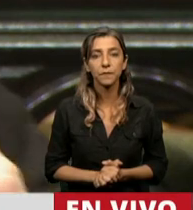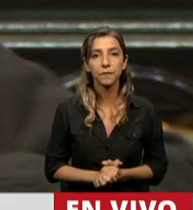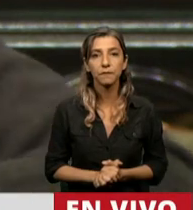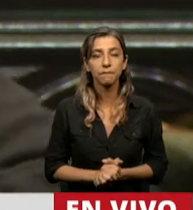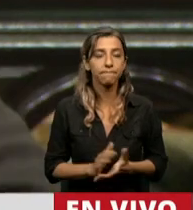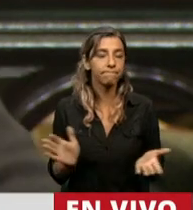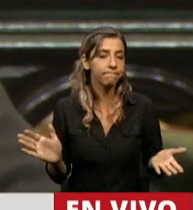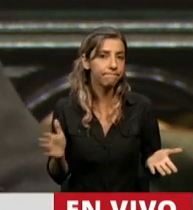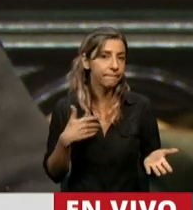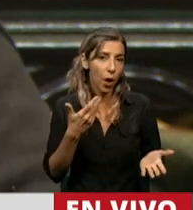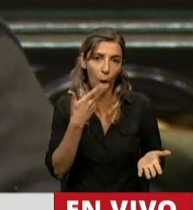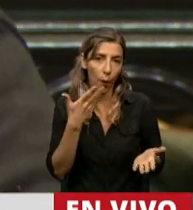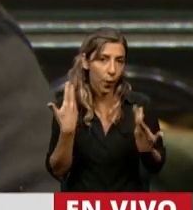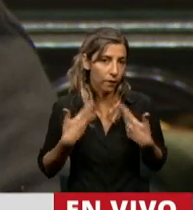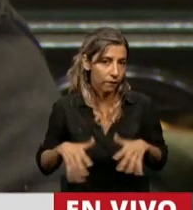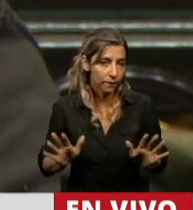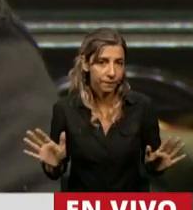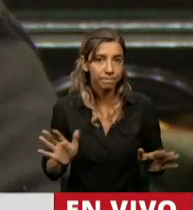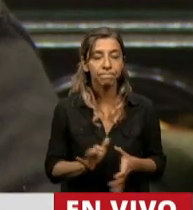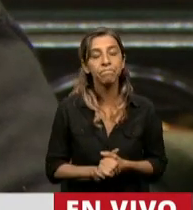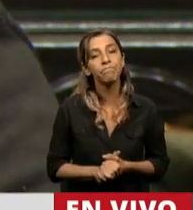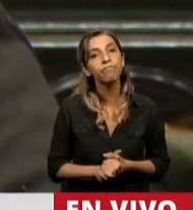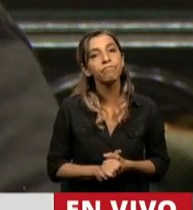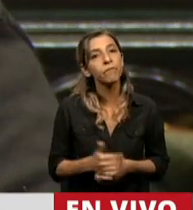voy a ser sincero, yo estoy aprendiendo.